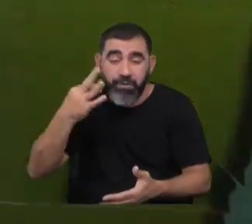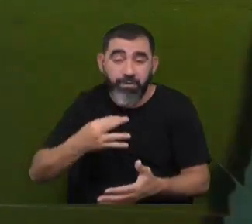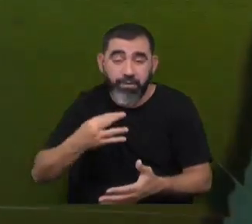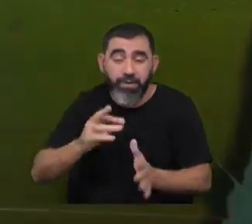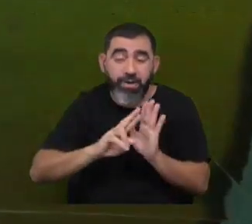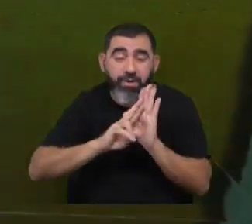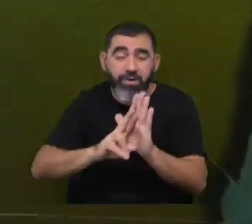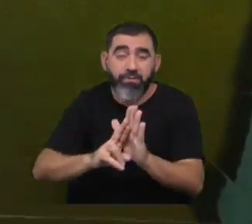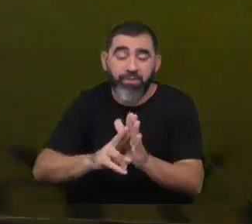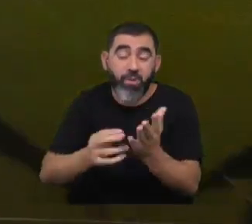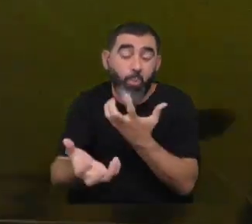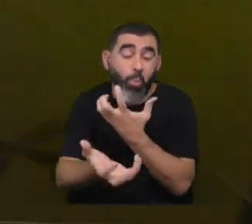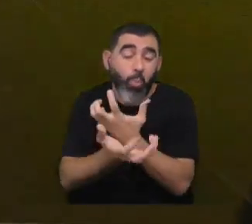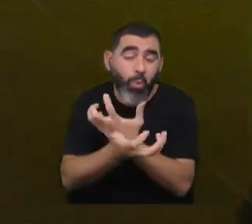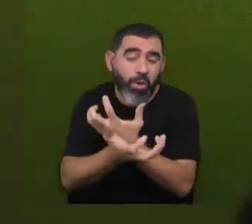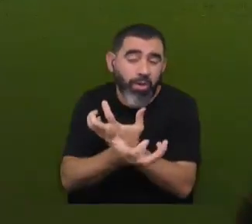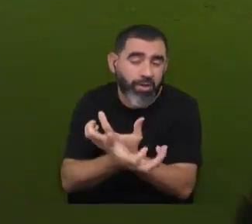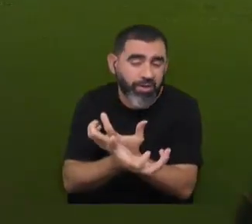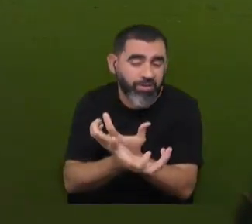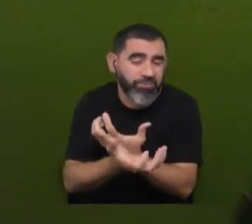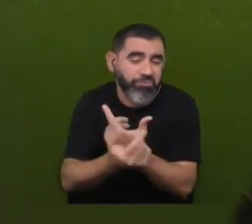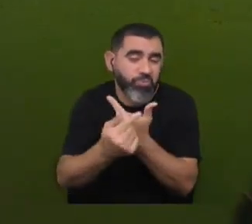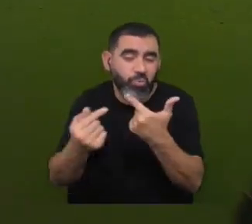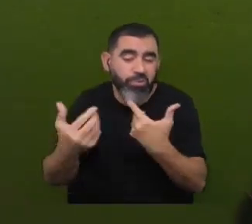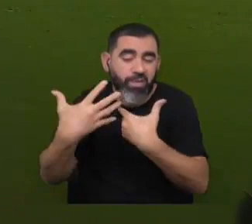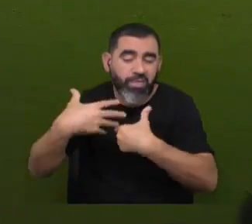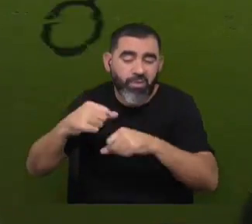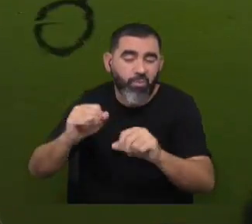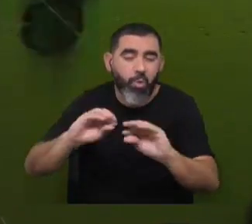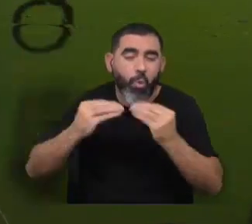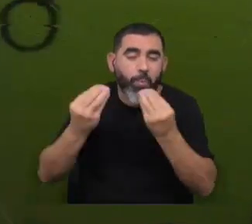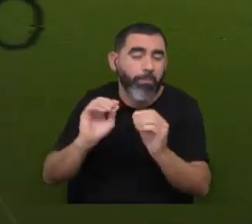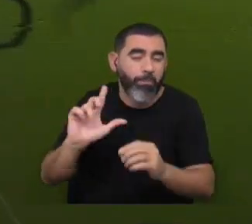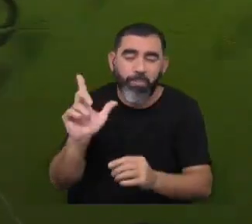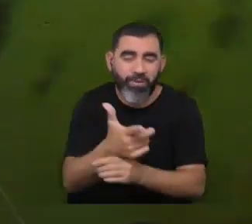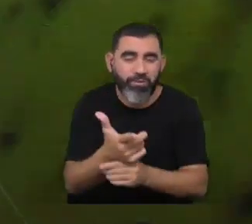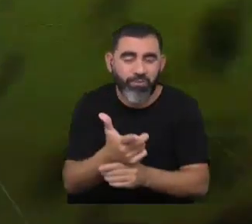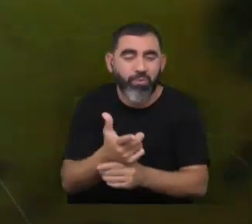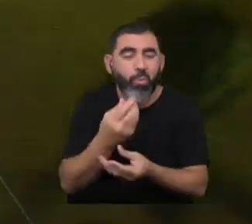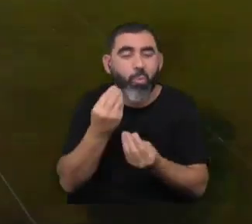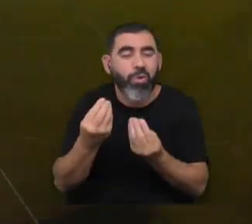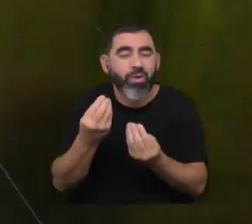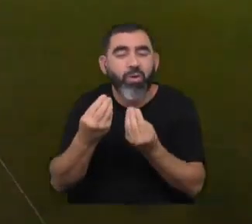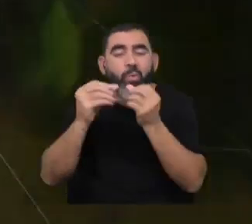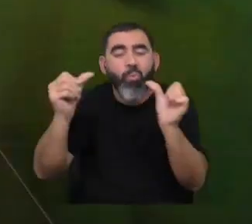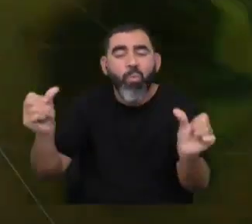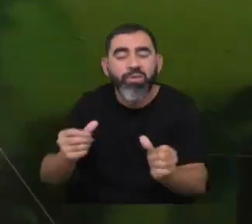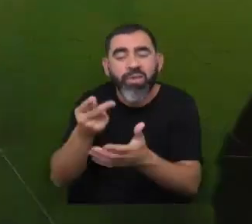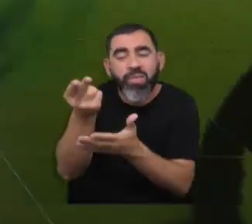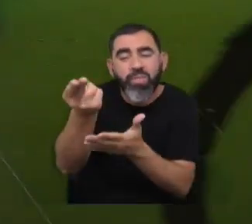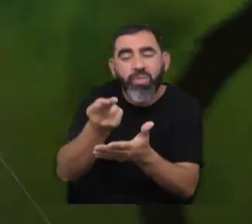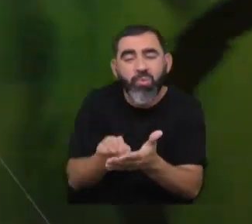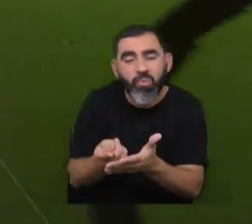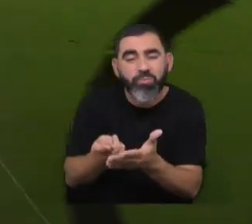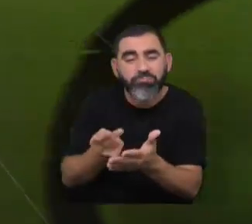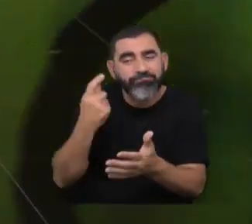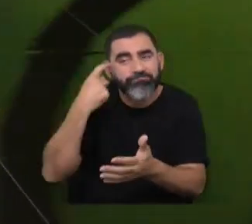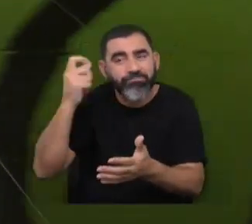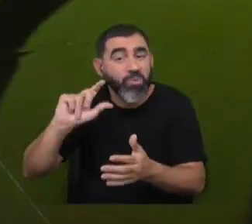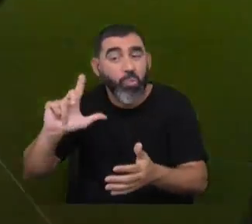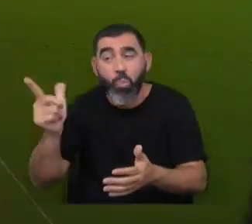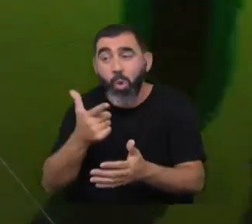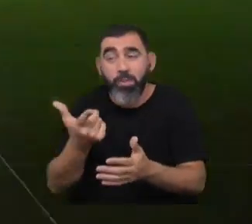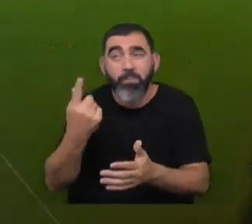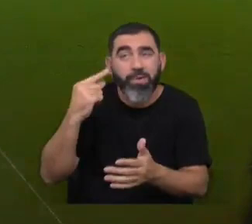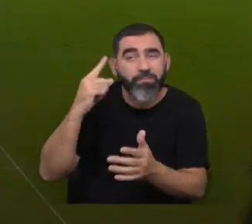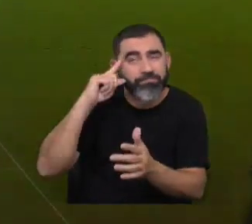referenciarte, son huesos de restos que siempre son incompletos, forzosamente. ¿Cuál es el ejercicio de un ilustrador para ir a algo que no existe, pero